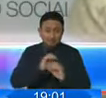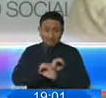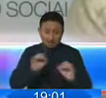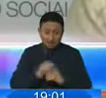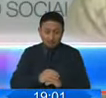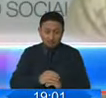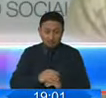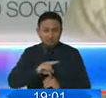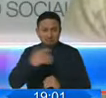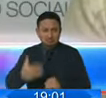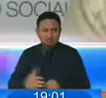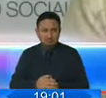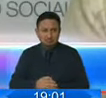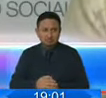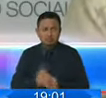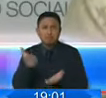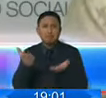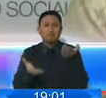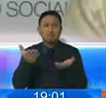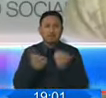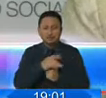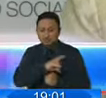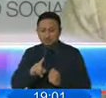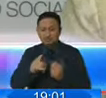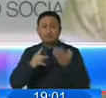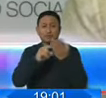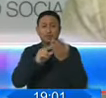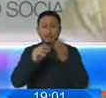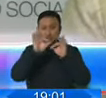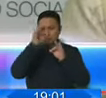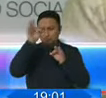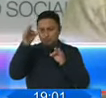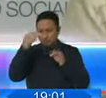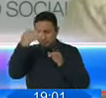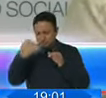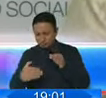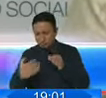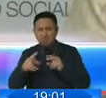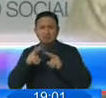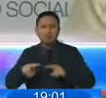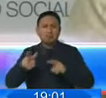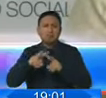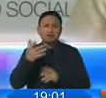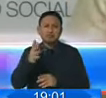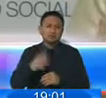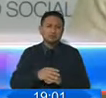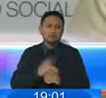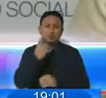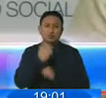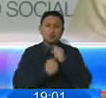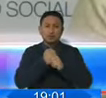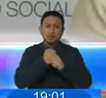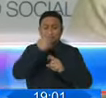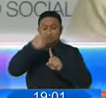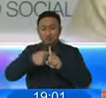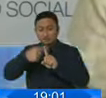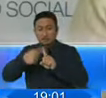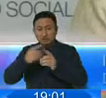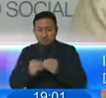venía cargando en los balances o en los estados financieros de la institución un valor que con cada año, con cada mes se